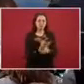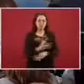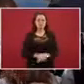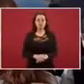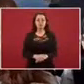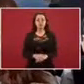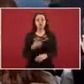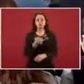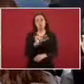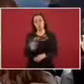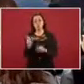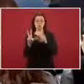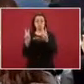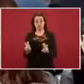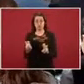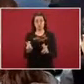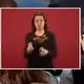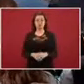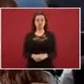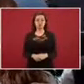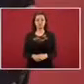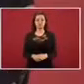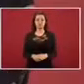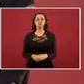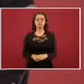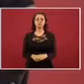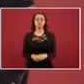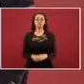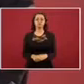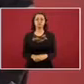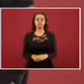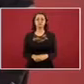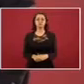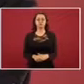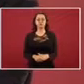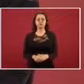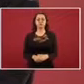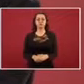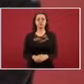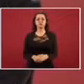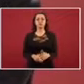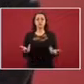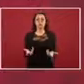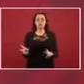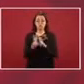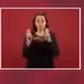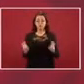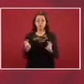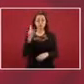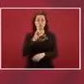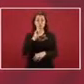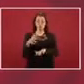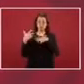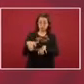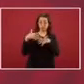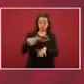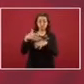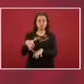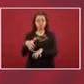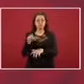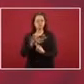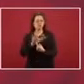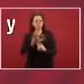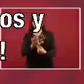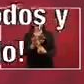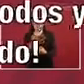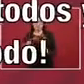es otro tema. No es exactamente lo que las manifestantes han